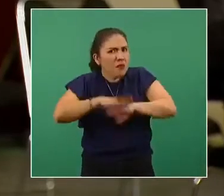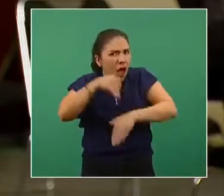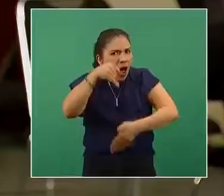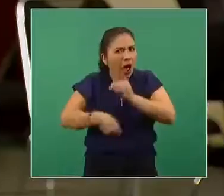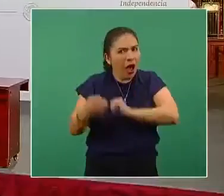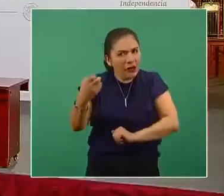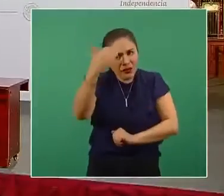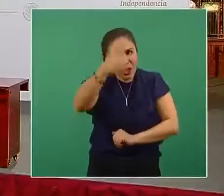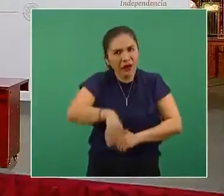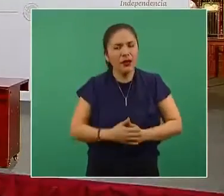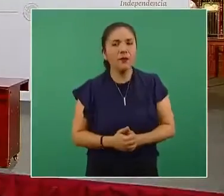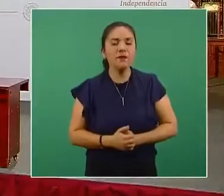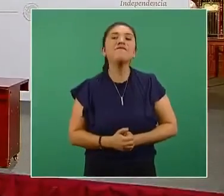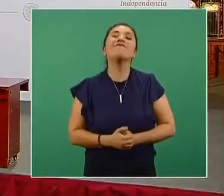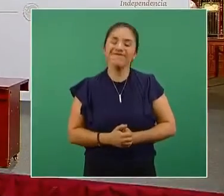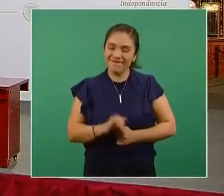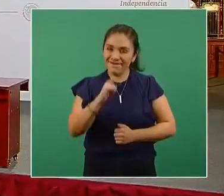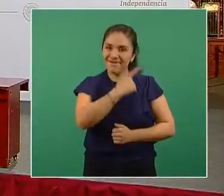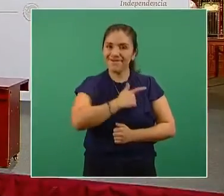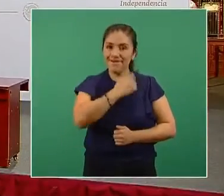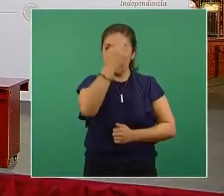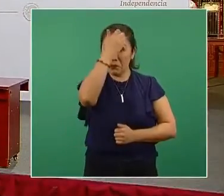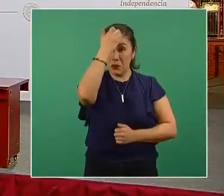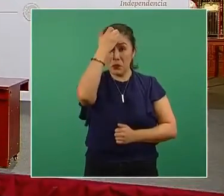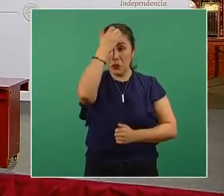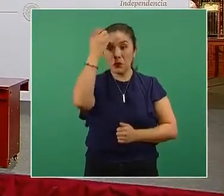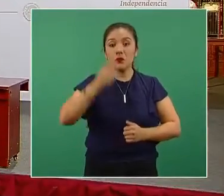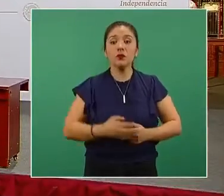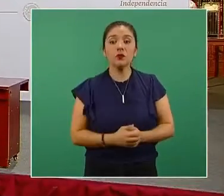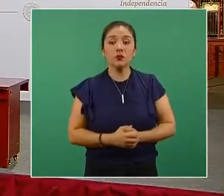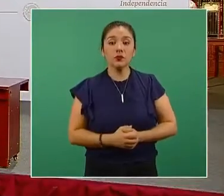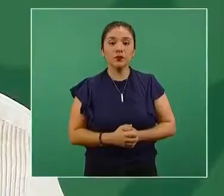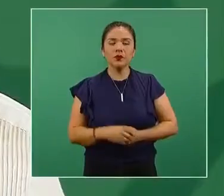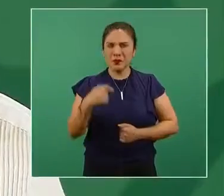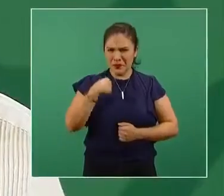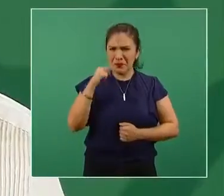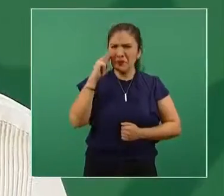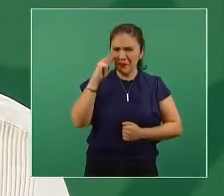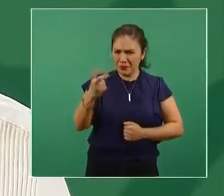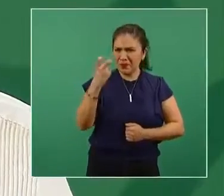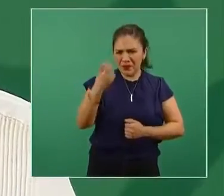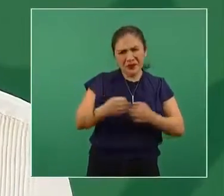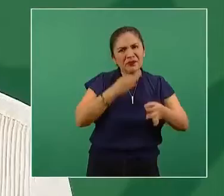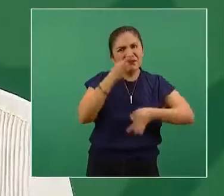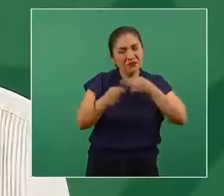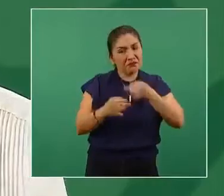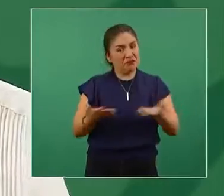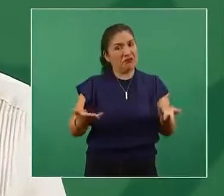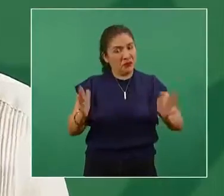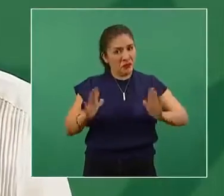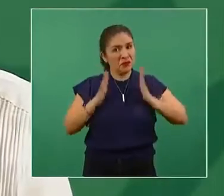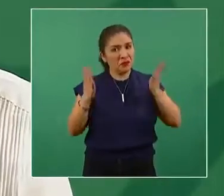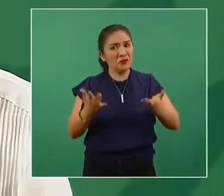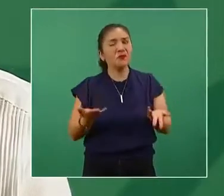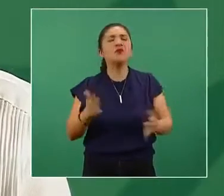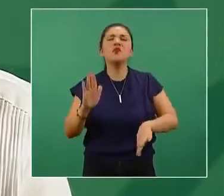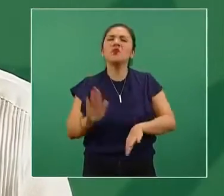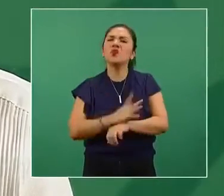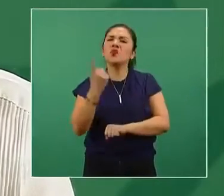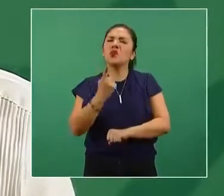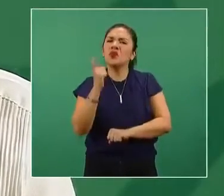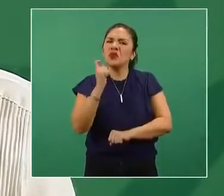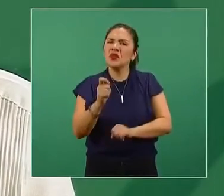caso. Cómo no. Me llamó la atención la noticia por